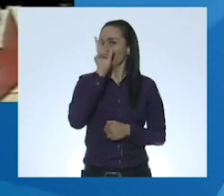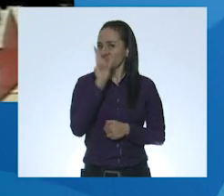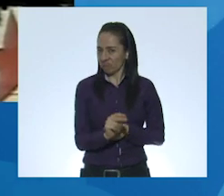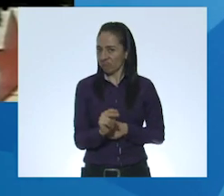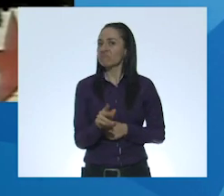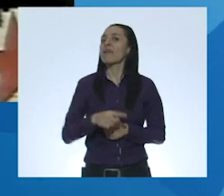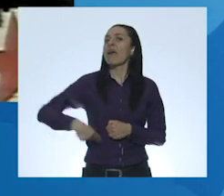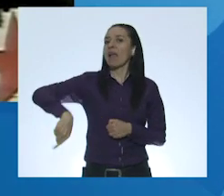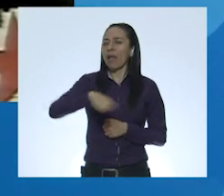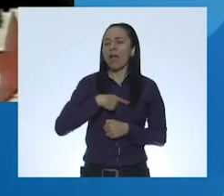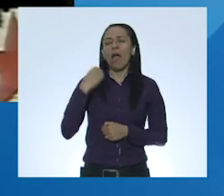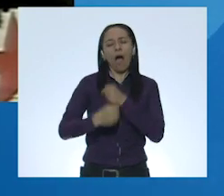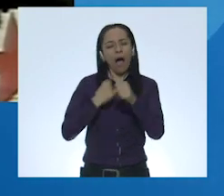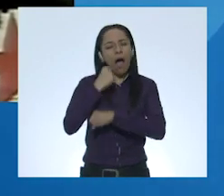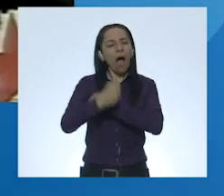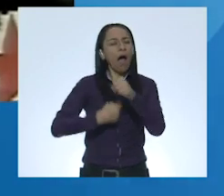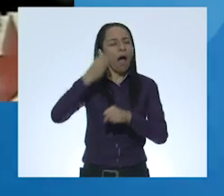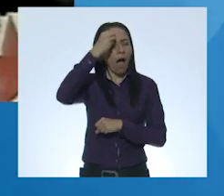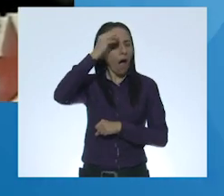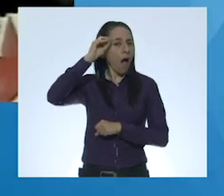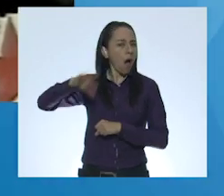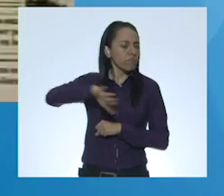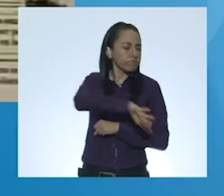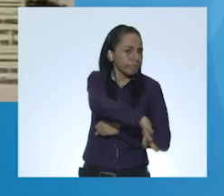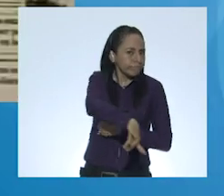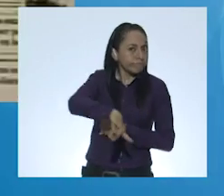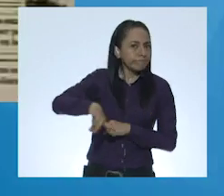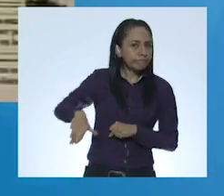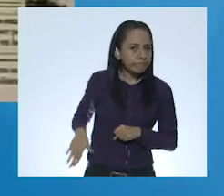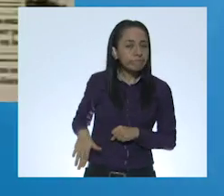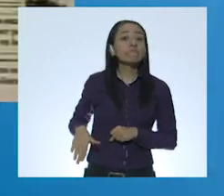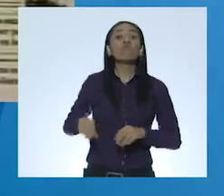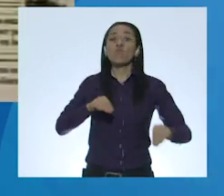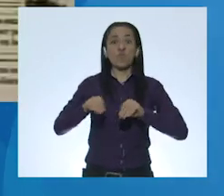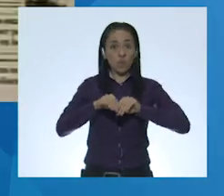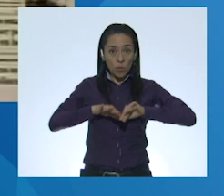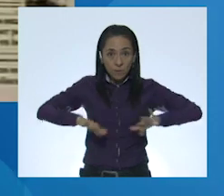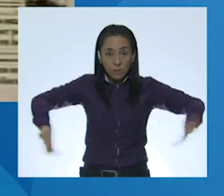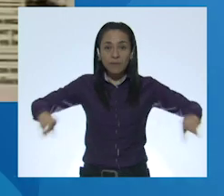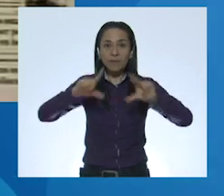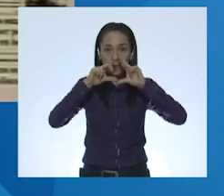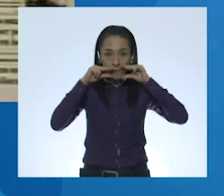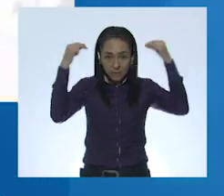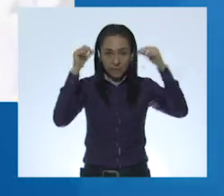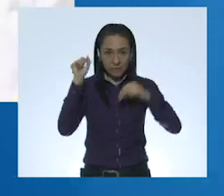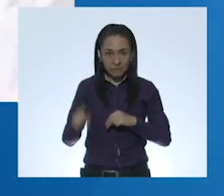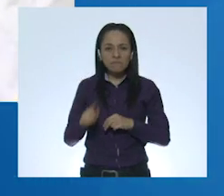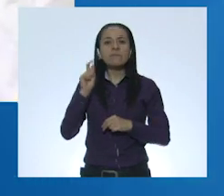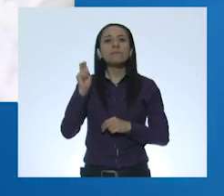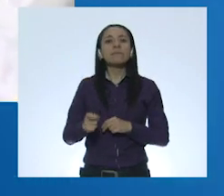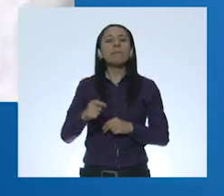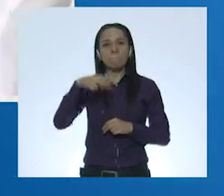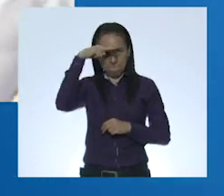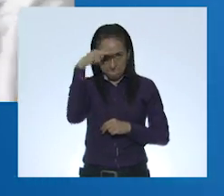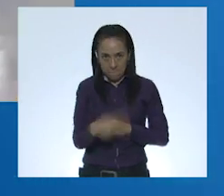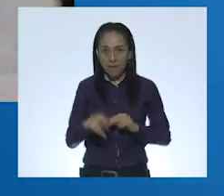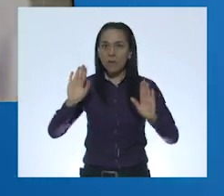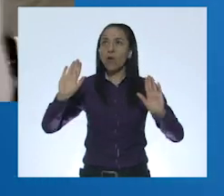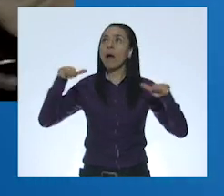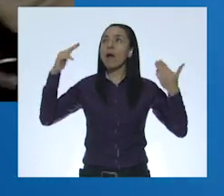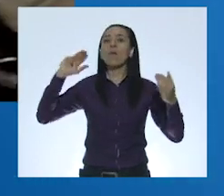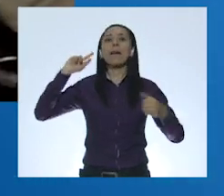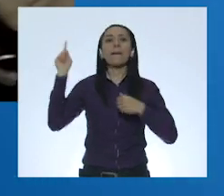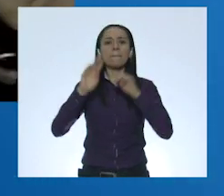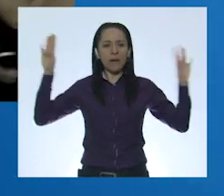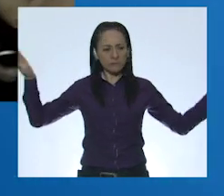en el olvido y la marginación. El movimiento zapatista permitió que México y el mundo voltearan a verlos y reconocieran